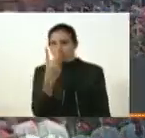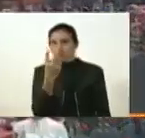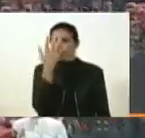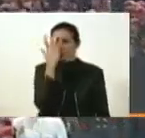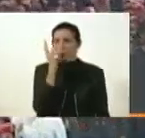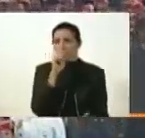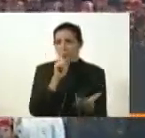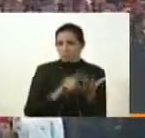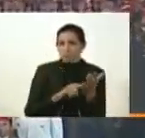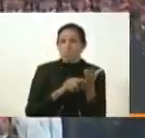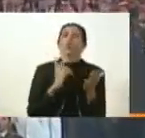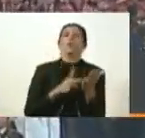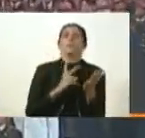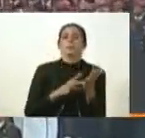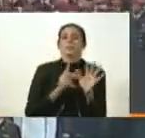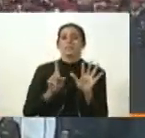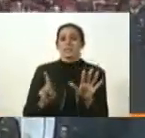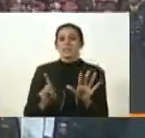año 2006.